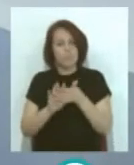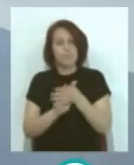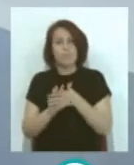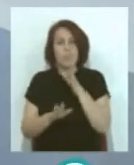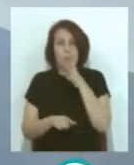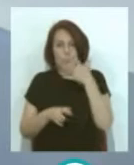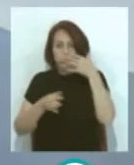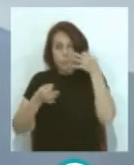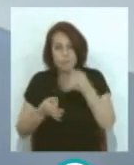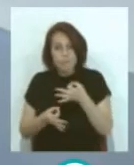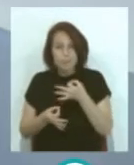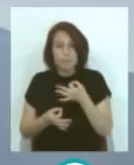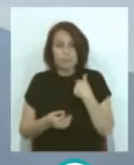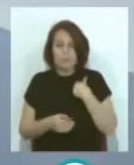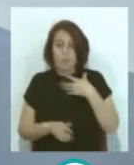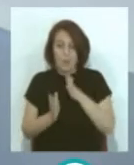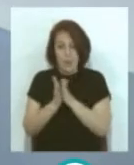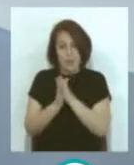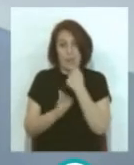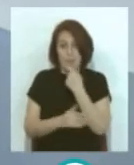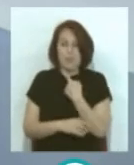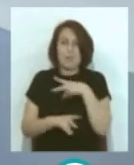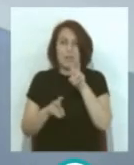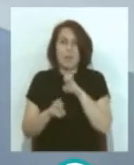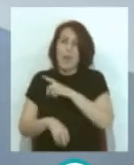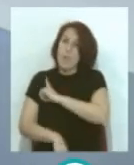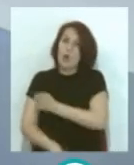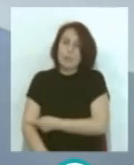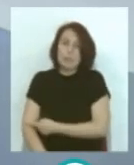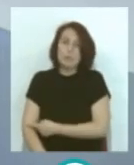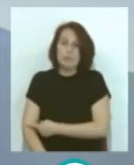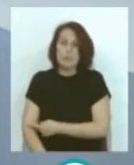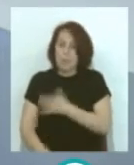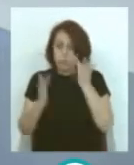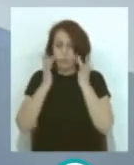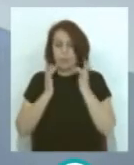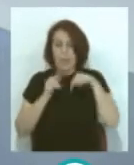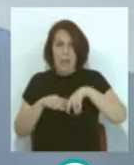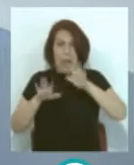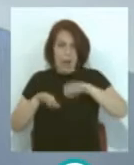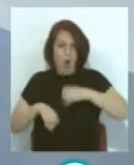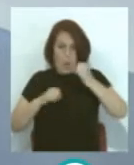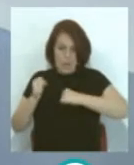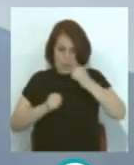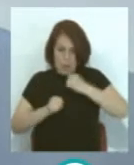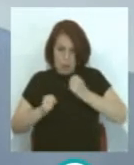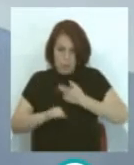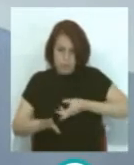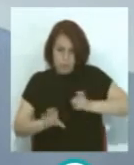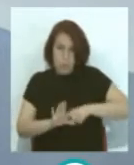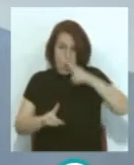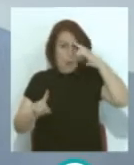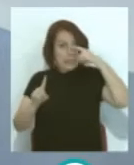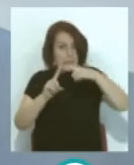porque realmente, como bien dice Nacho, está el aspecto ya deportivo meramente, donde el Cádiz está en una competición, está con un